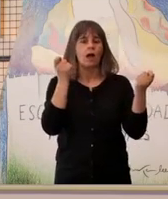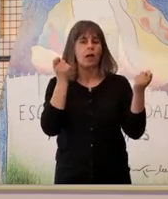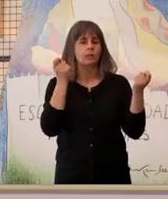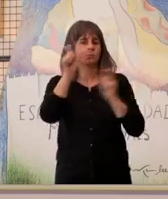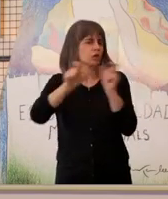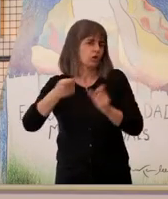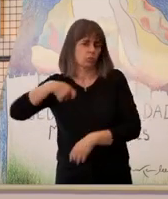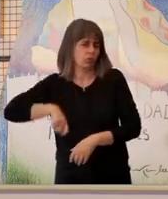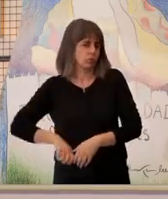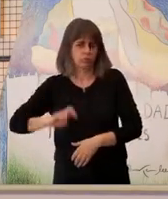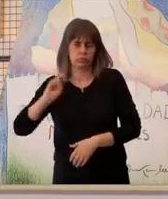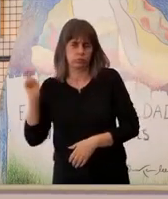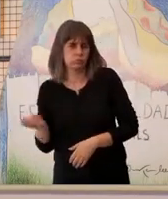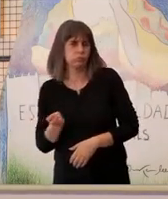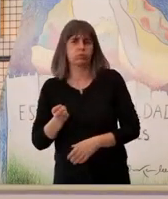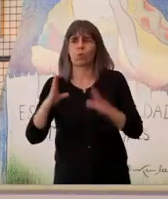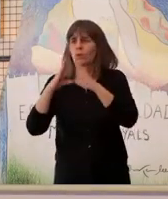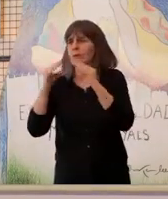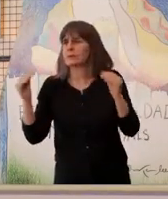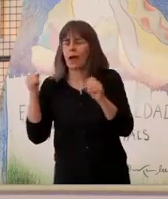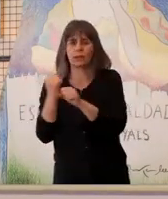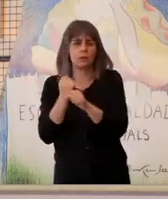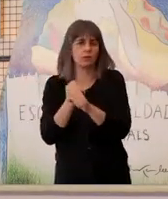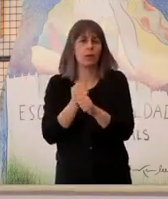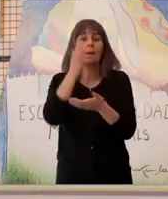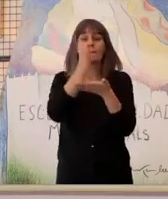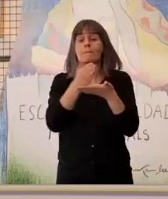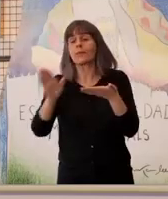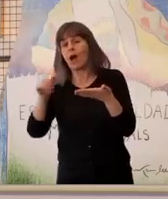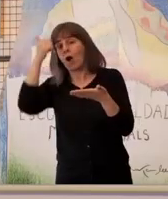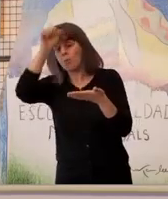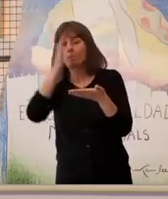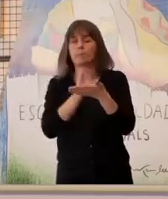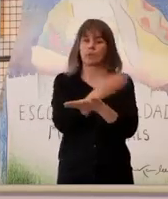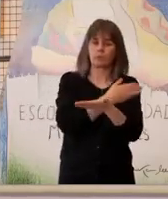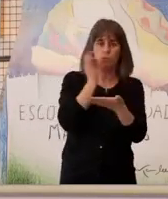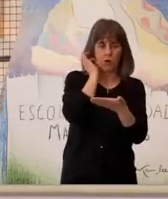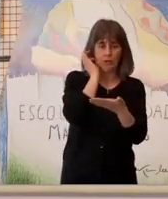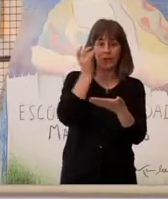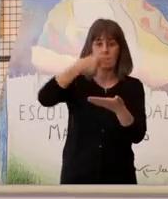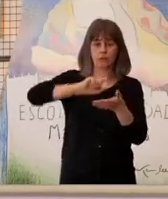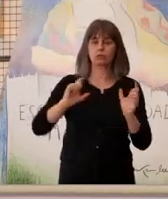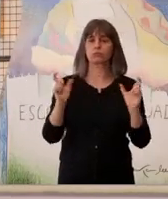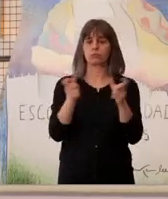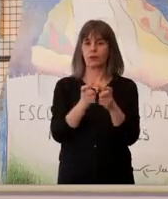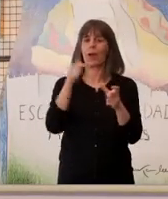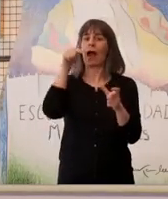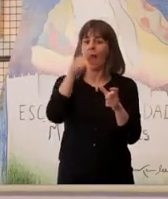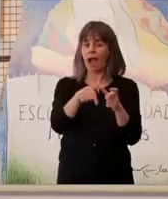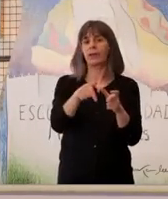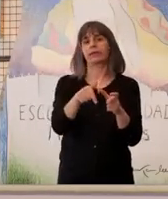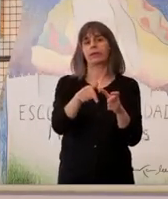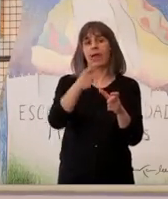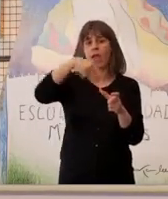personas algunas personas de la universidad hombres y mujeres mitad hombres mitad mujeres que fueron los que en cada caso decidieran